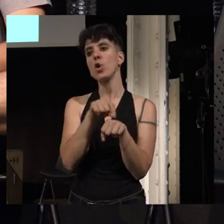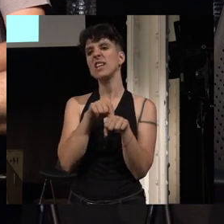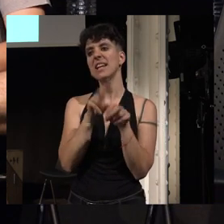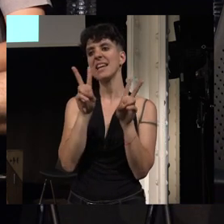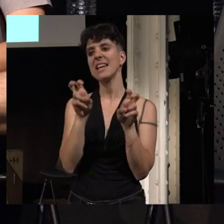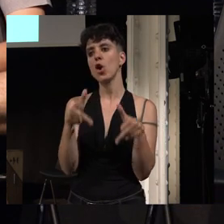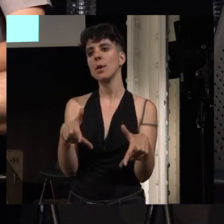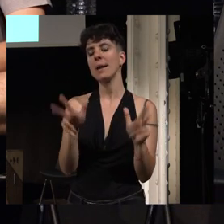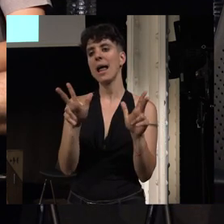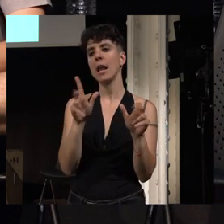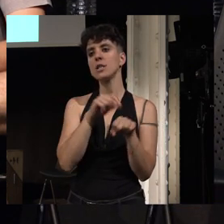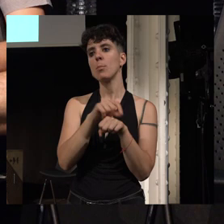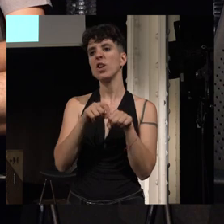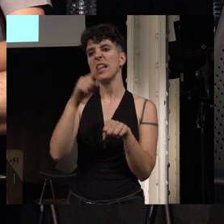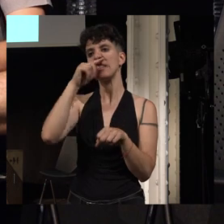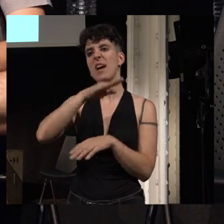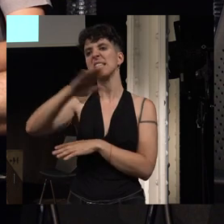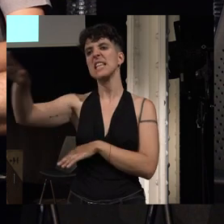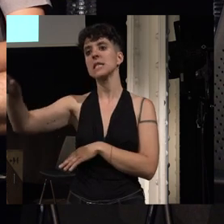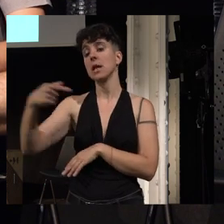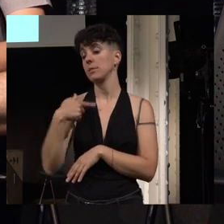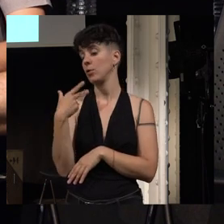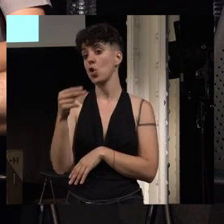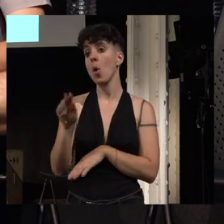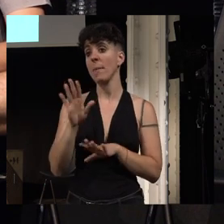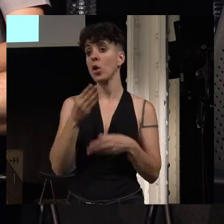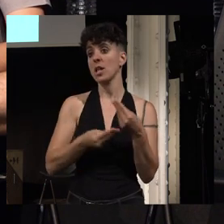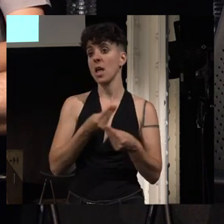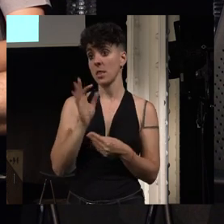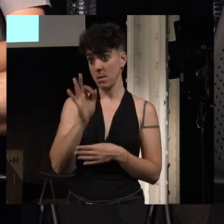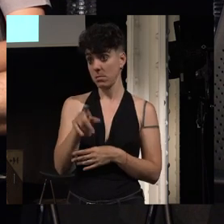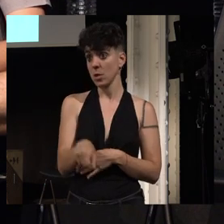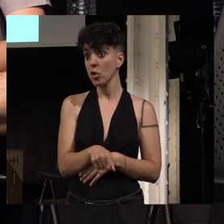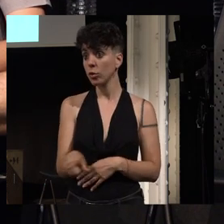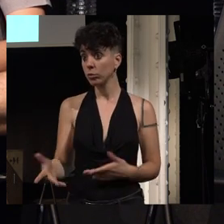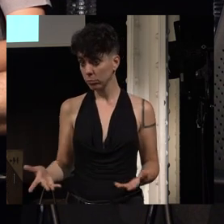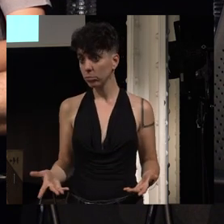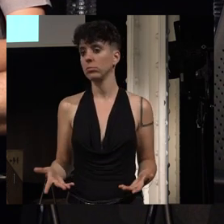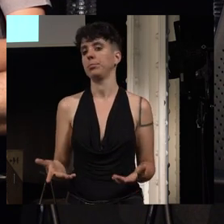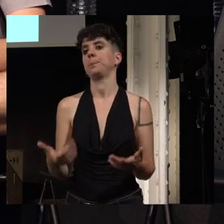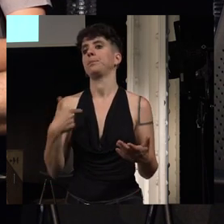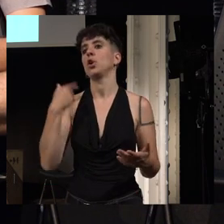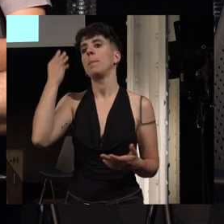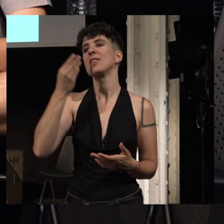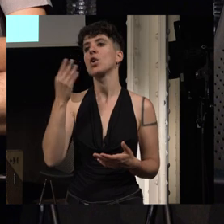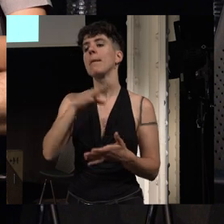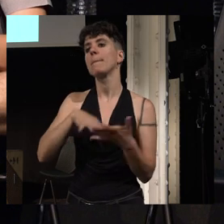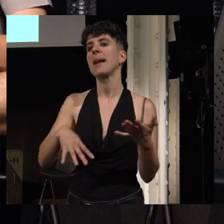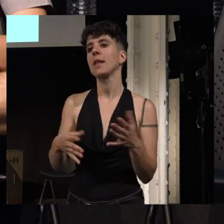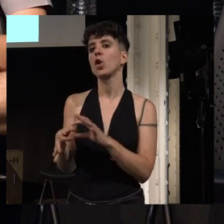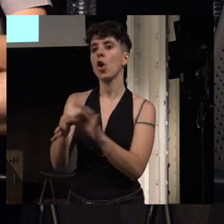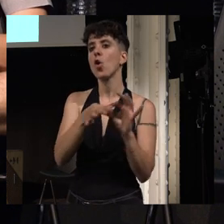neoliberales, políticas fascistas? No, pero las aplican, ¿no? Yo creo que Barcelona en Comú tiene que